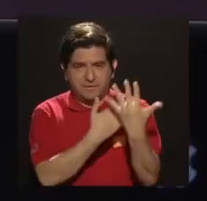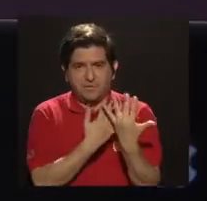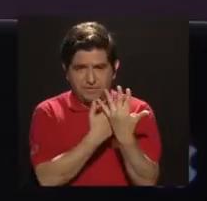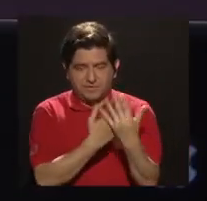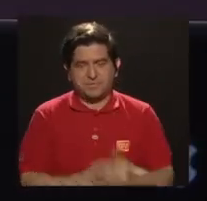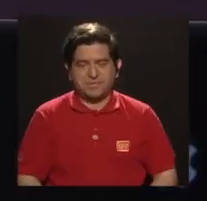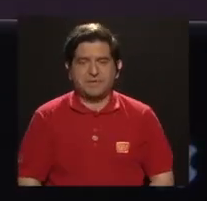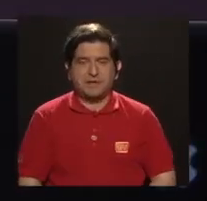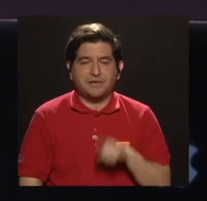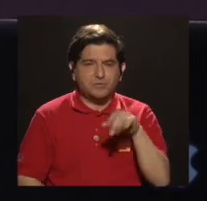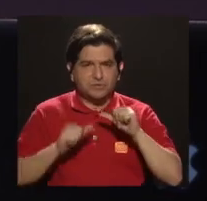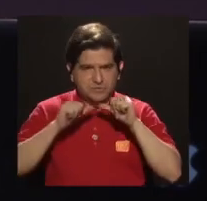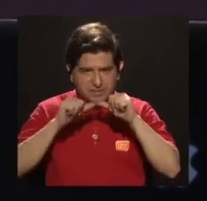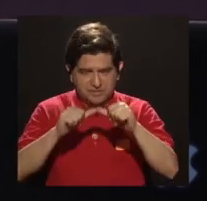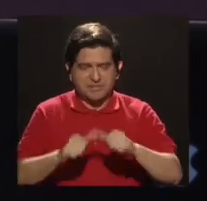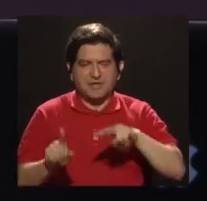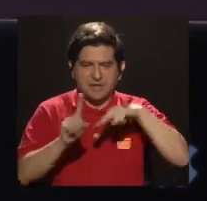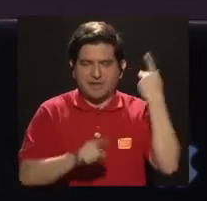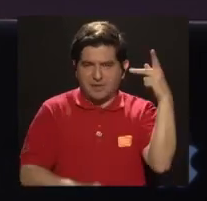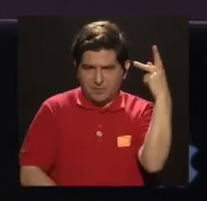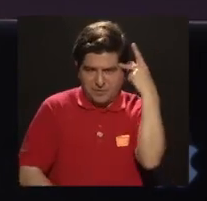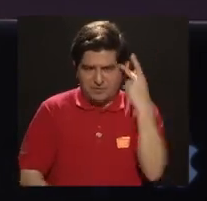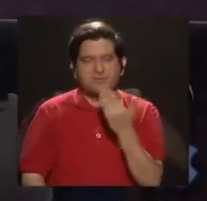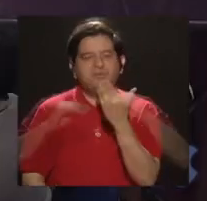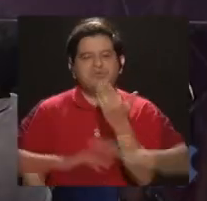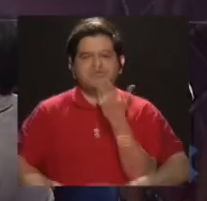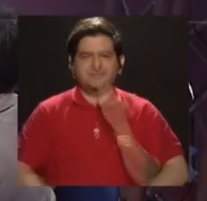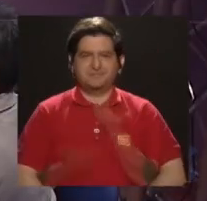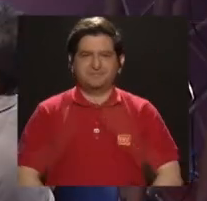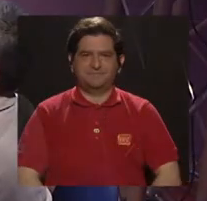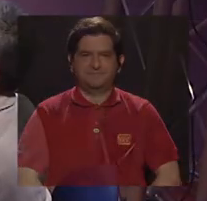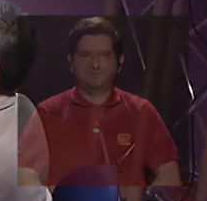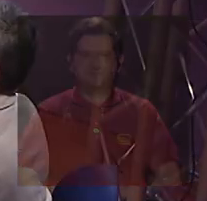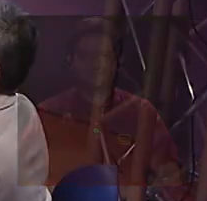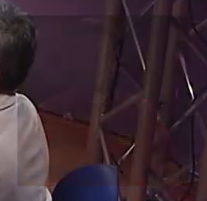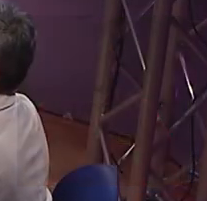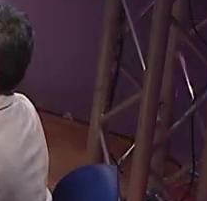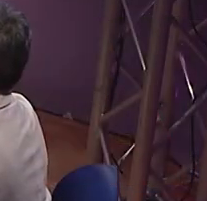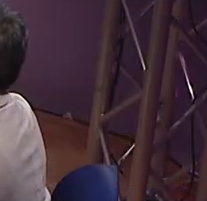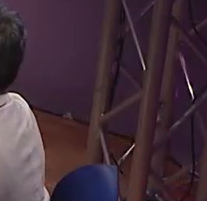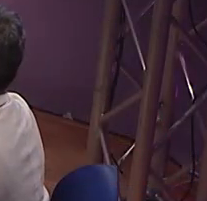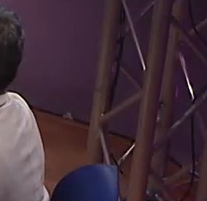que sigan con miradas políticas muchas gracias buena noche